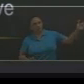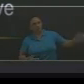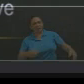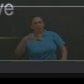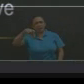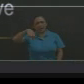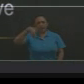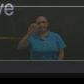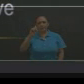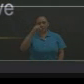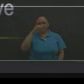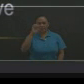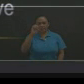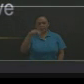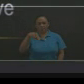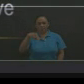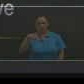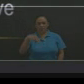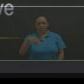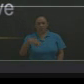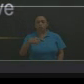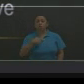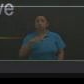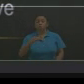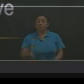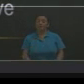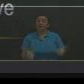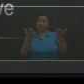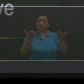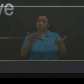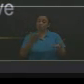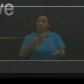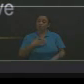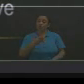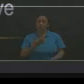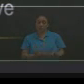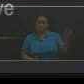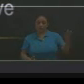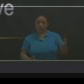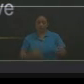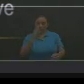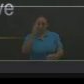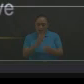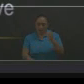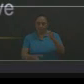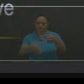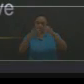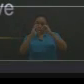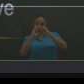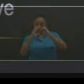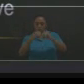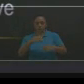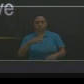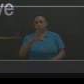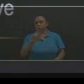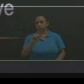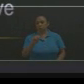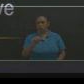me levanto y me voy al puerto. Jonás dijo: yo no me voy al Petén, mejor me voy al